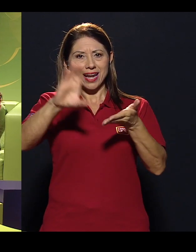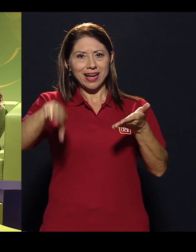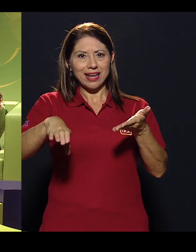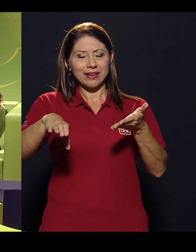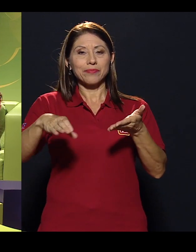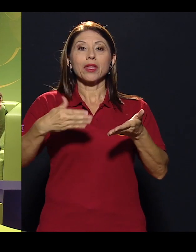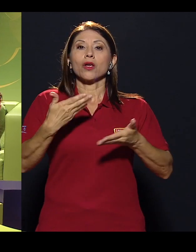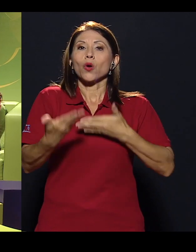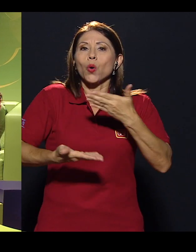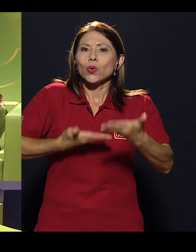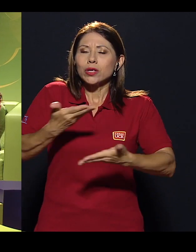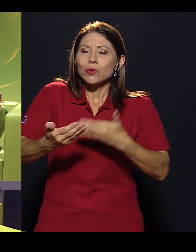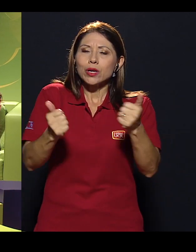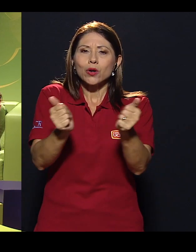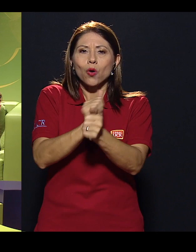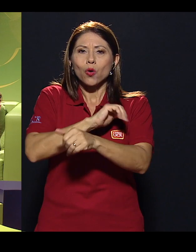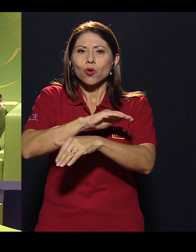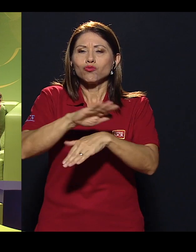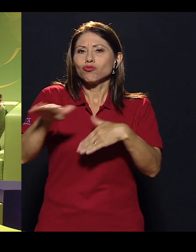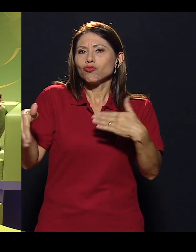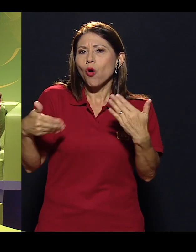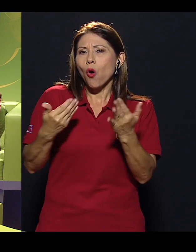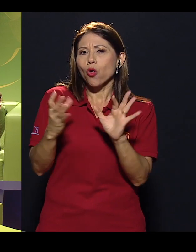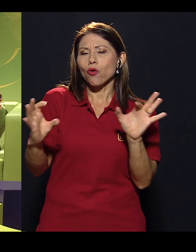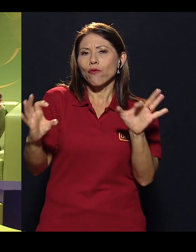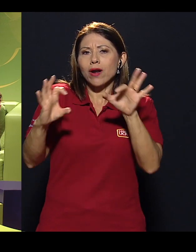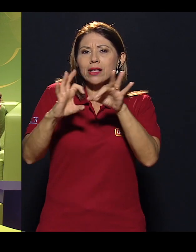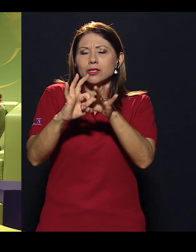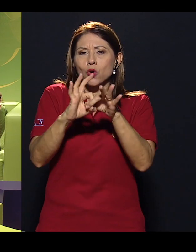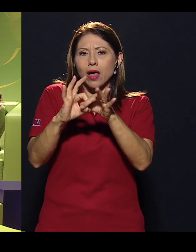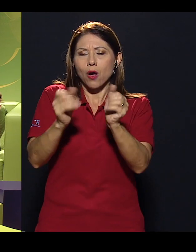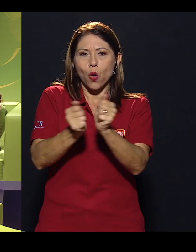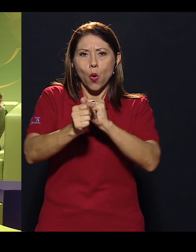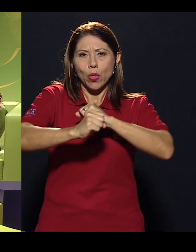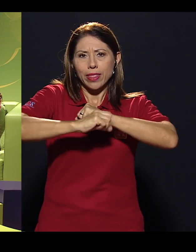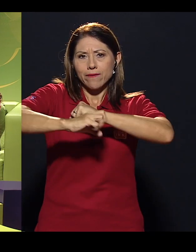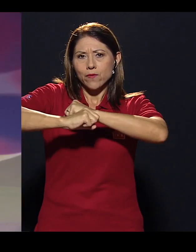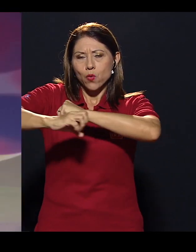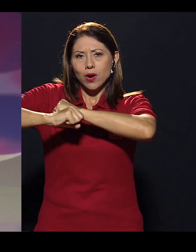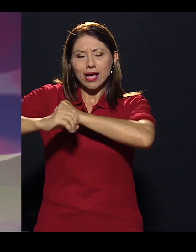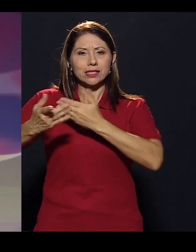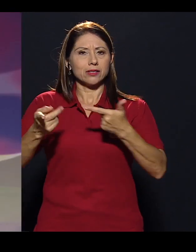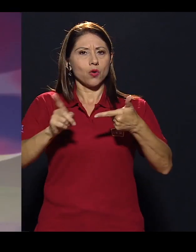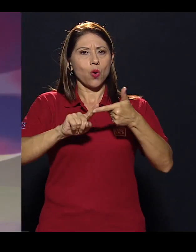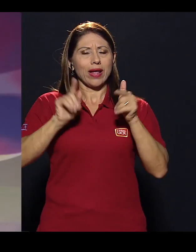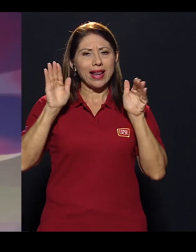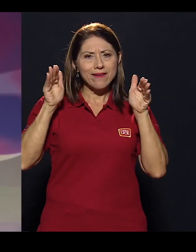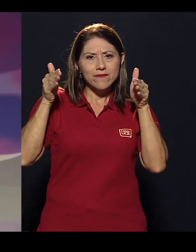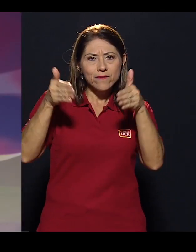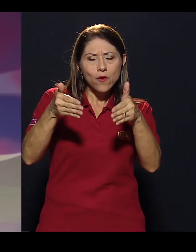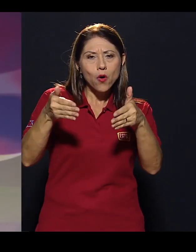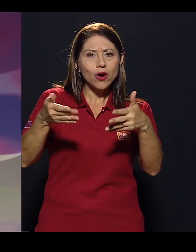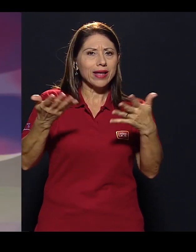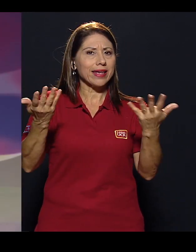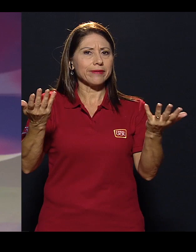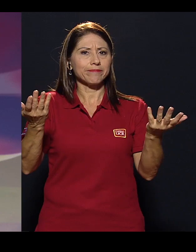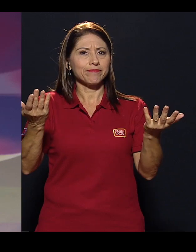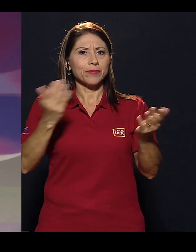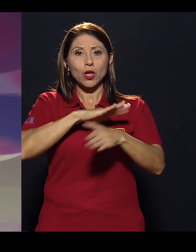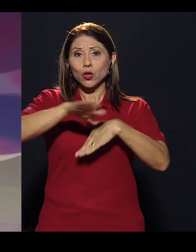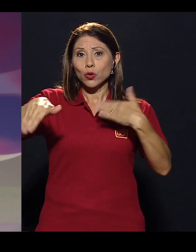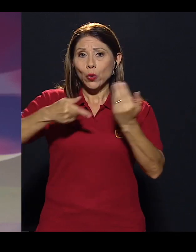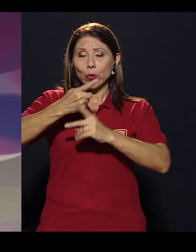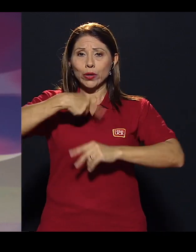contribuir a todo lo que tiene que ver con la divulgación, el enfoque, todo